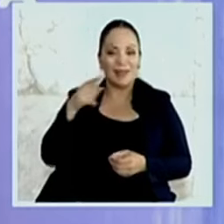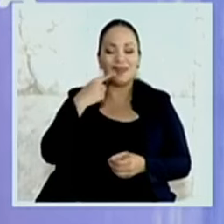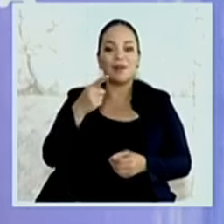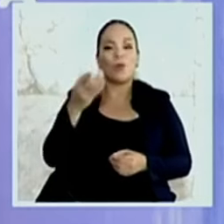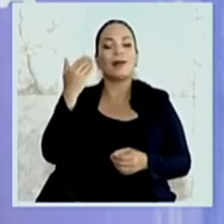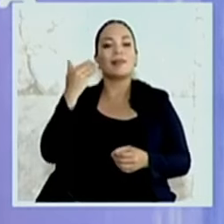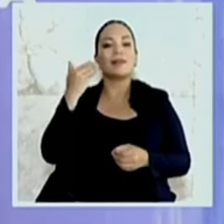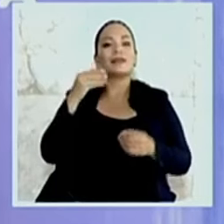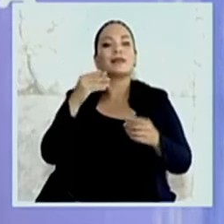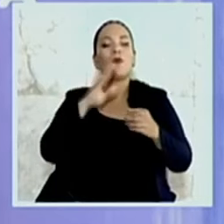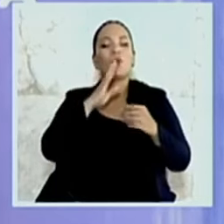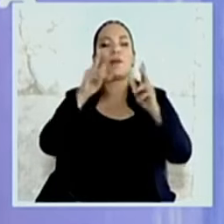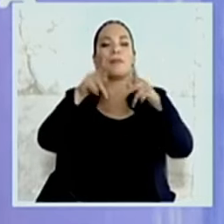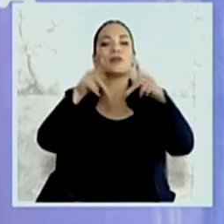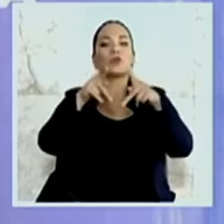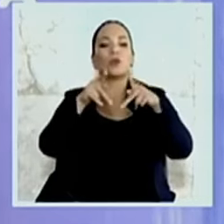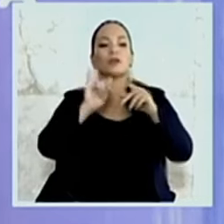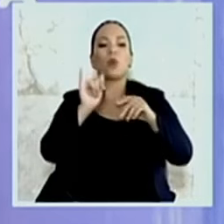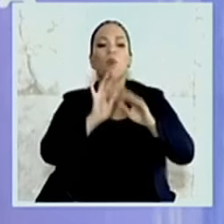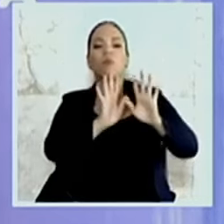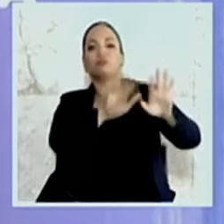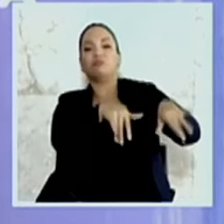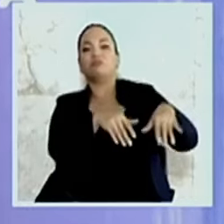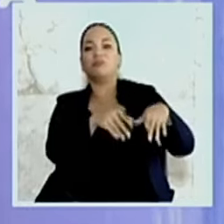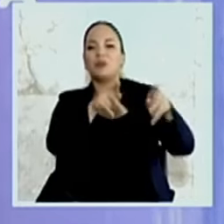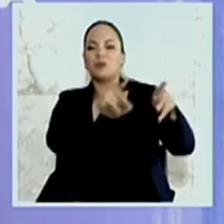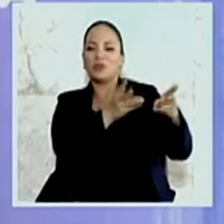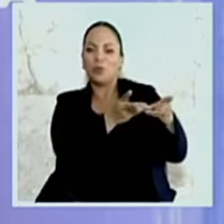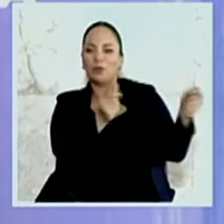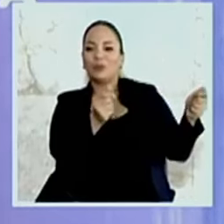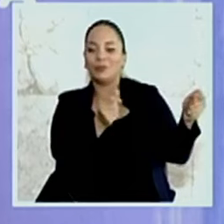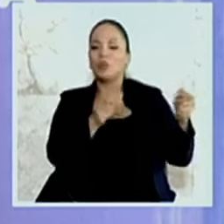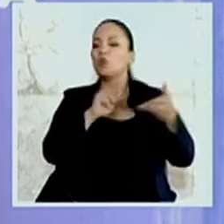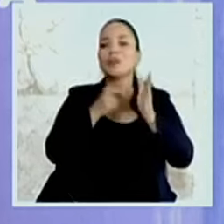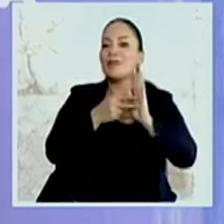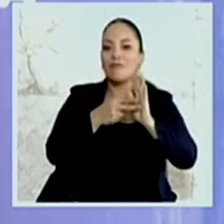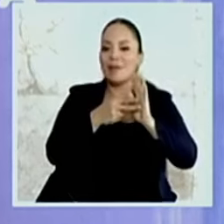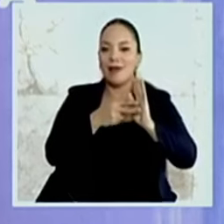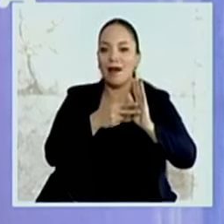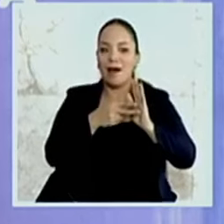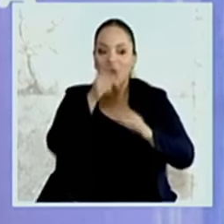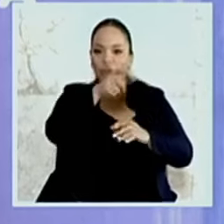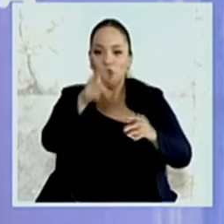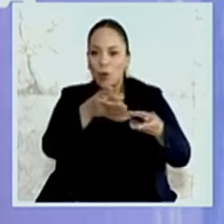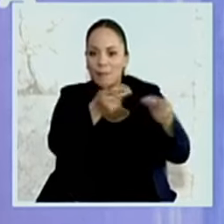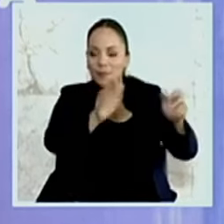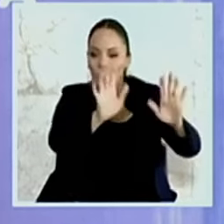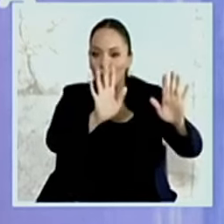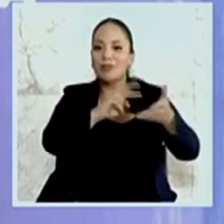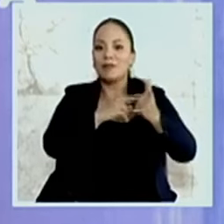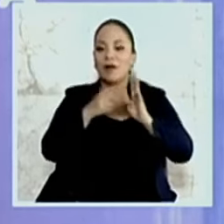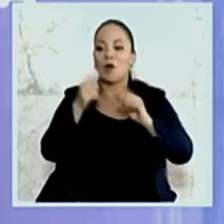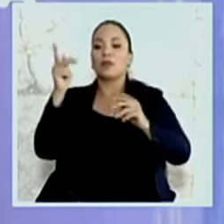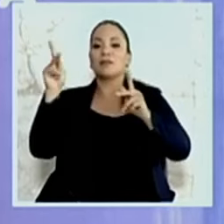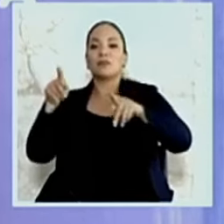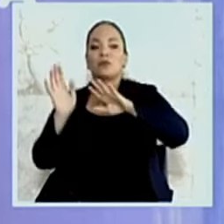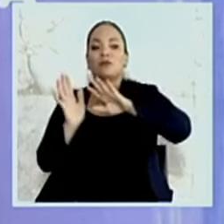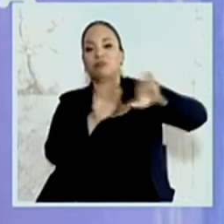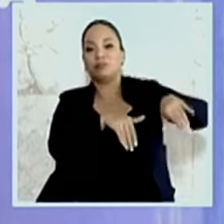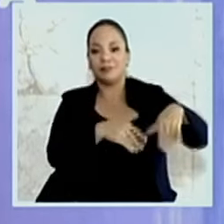gracias. Don Martín Contreras dijo algo que me toca el corazón. Él dijo los